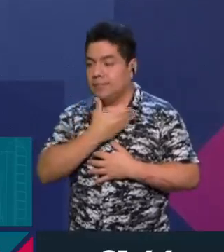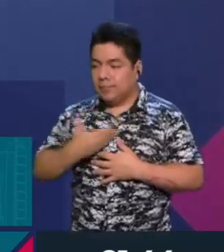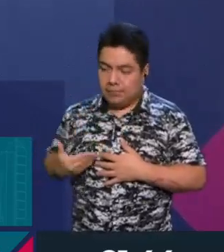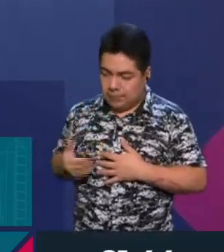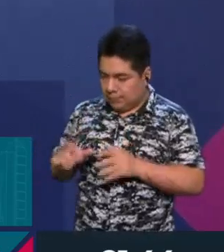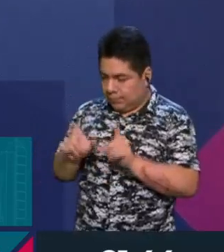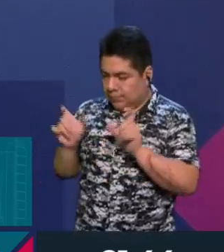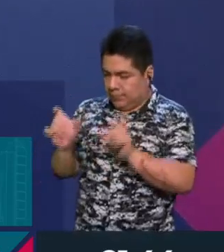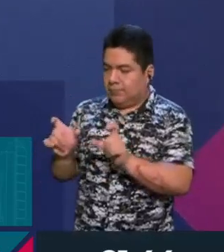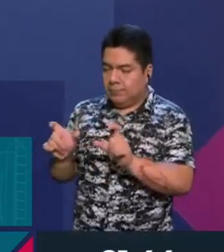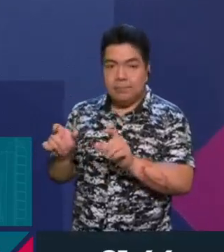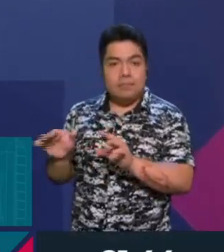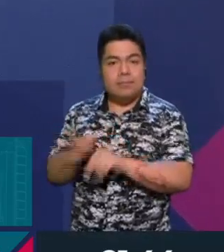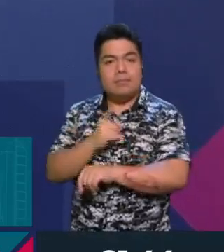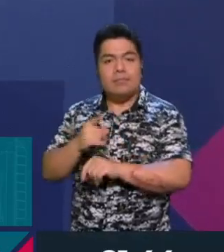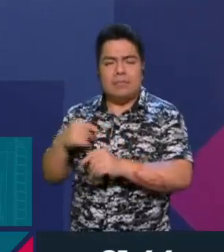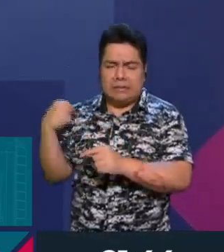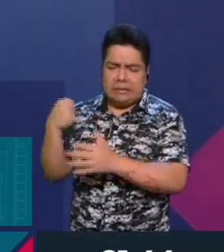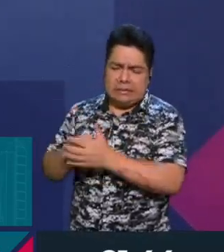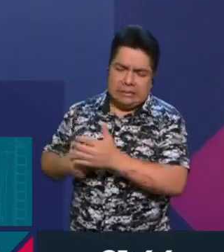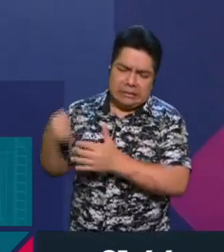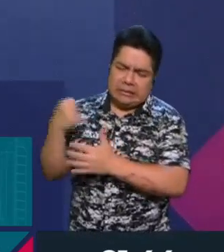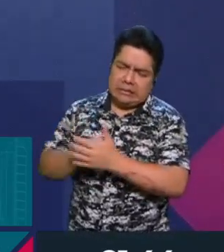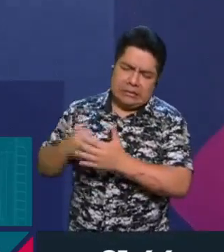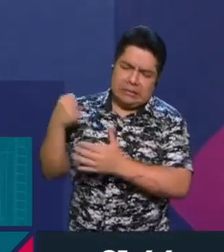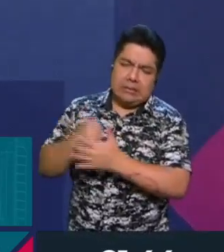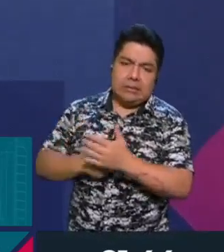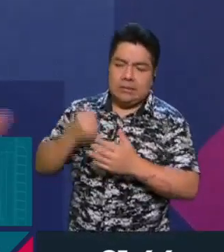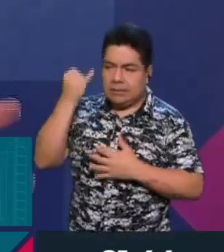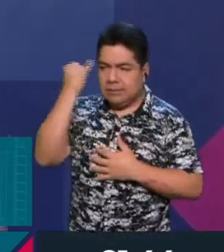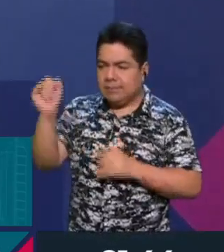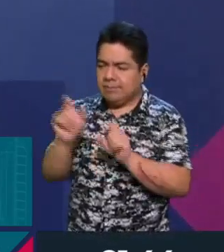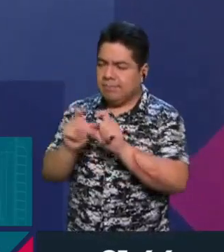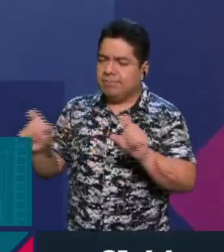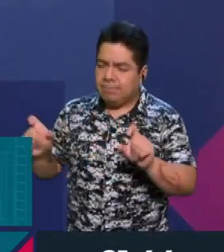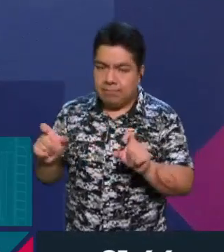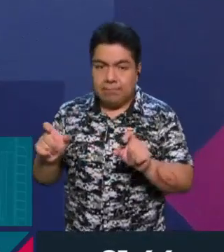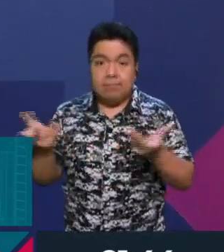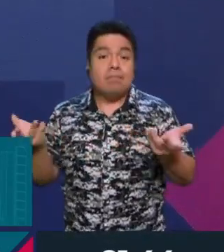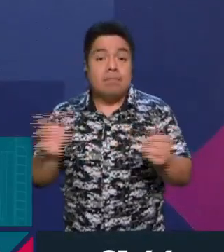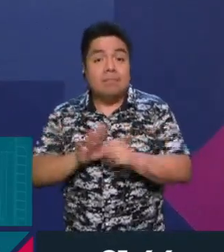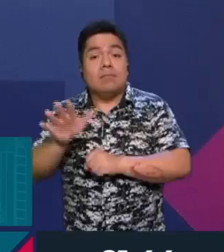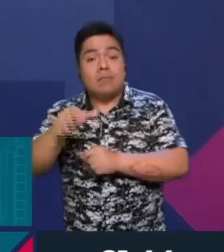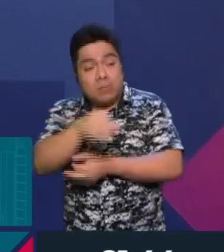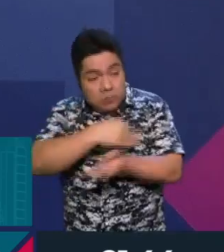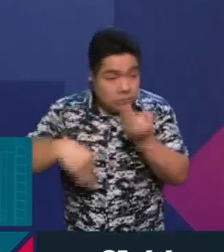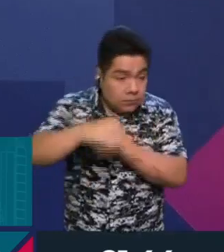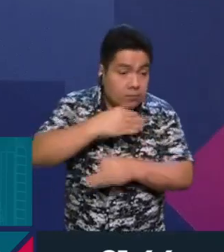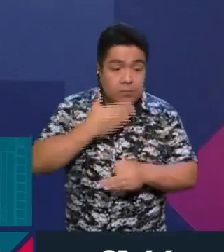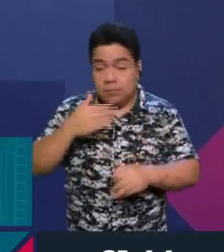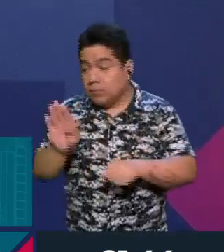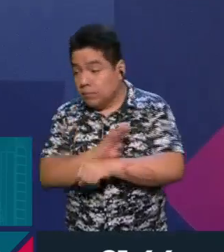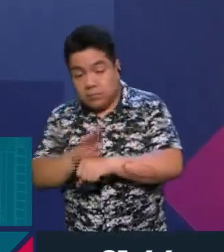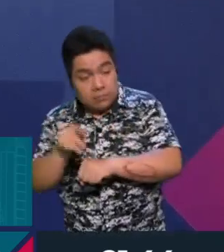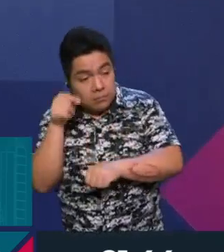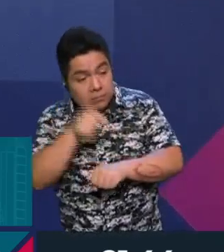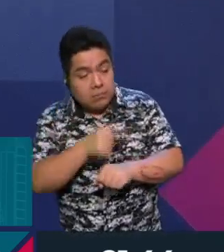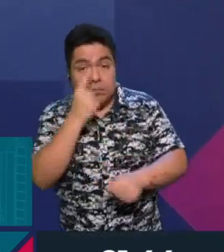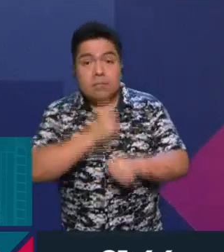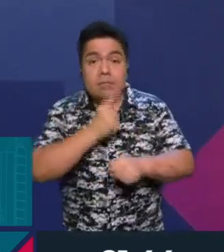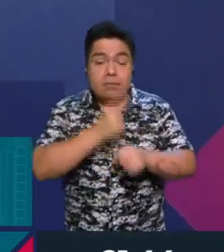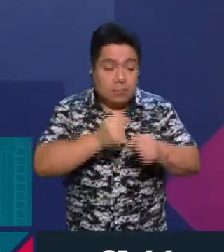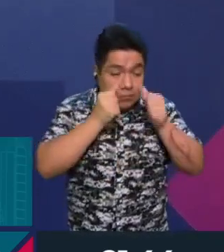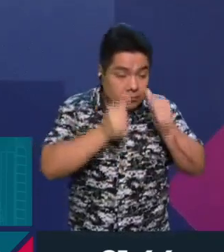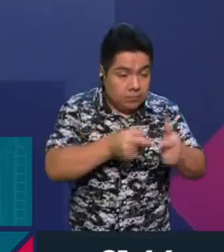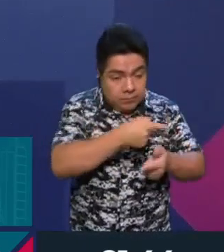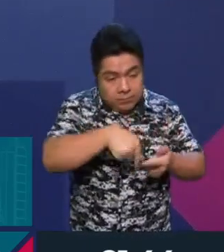y en su lucha de décadas. Esa frase, ese lema es, pues, por el bien de todos, primero los pobres.